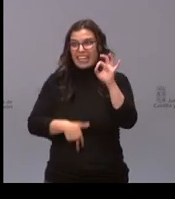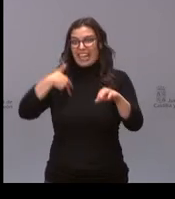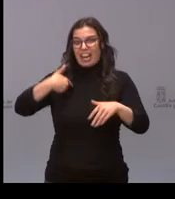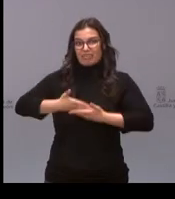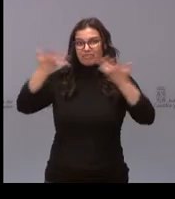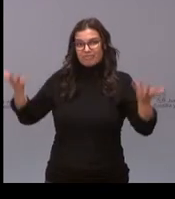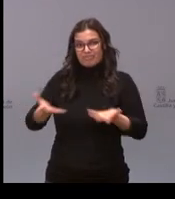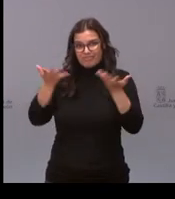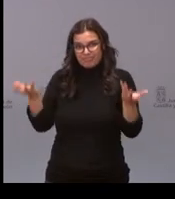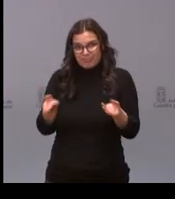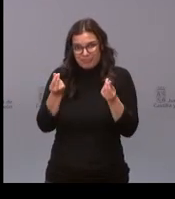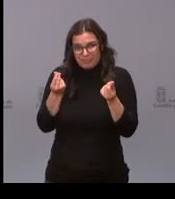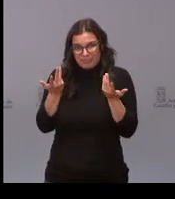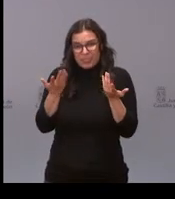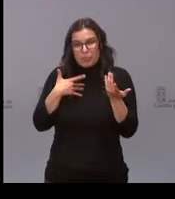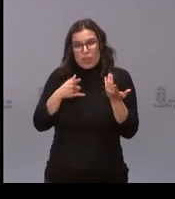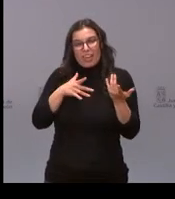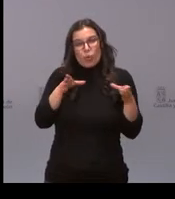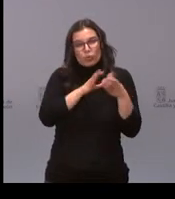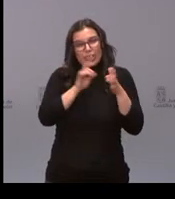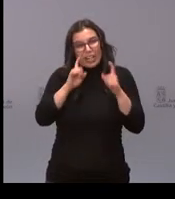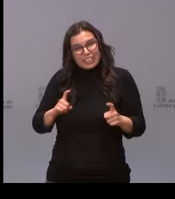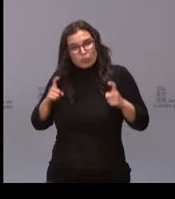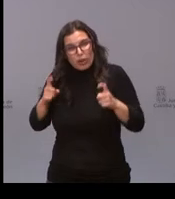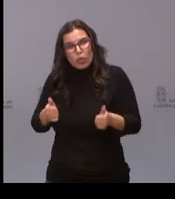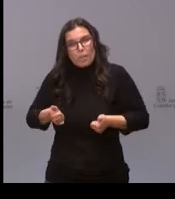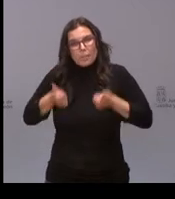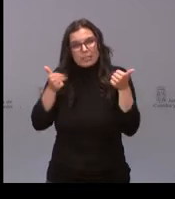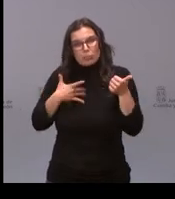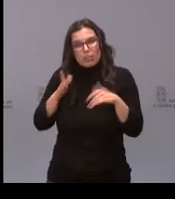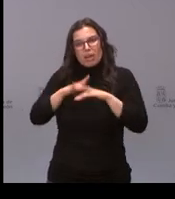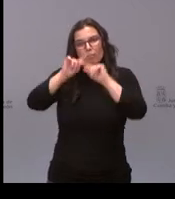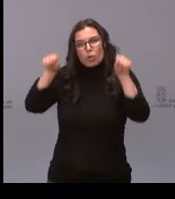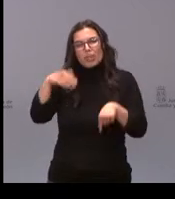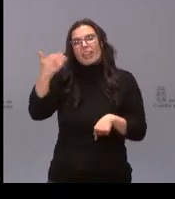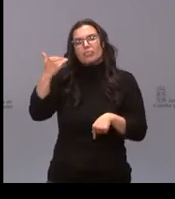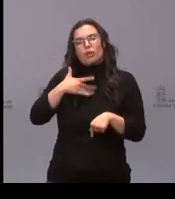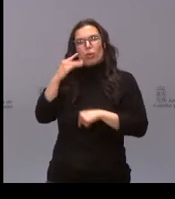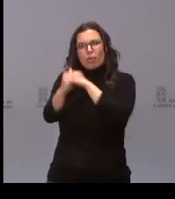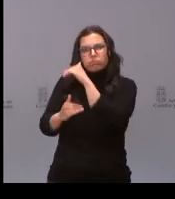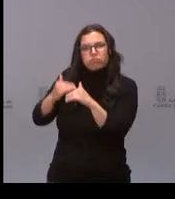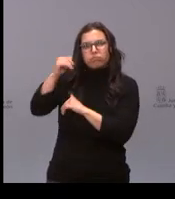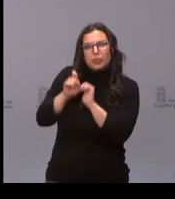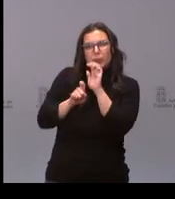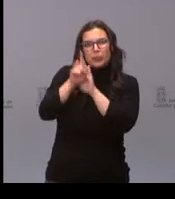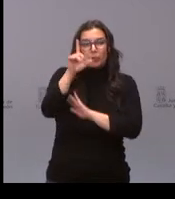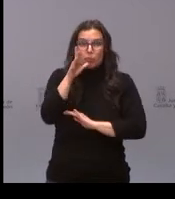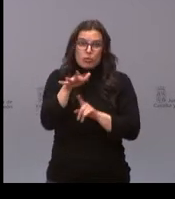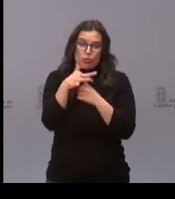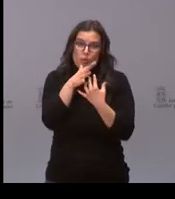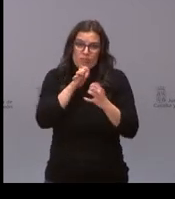¿no? ¿Puede hacer un esfuerzo mayor la Junta de Castilla y León para sacar a la provincia del atolladero en el que se